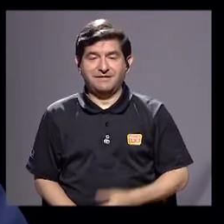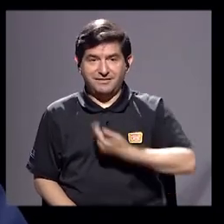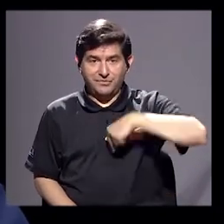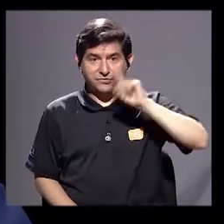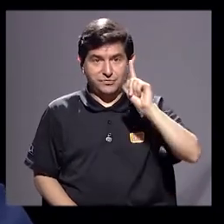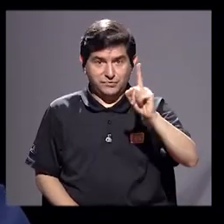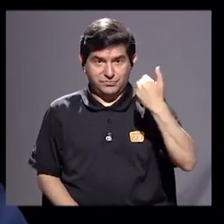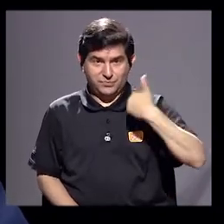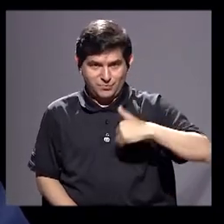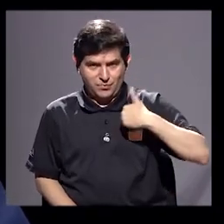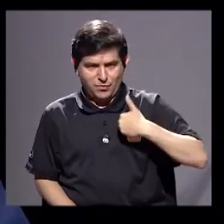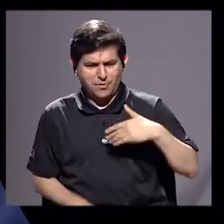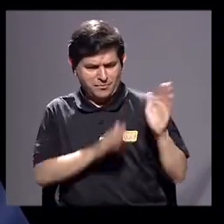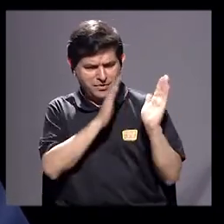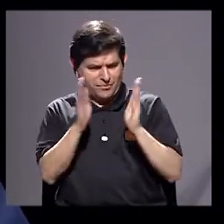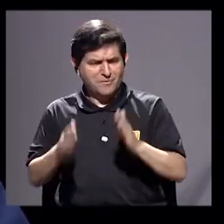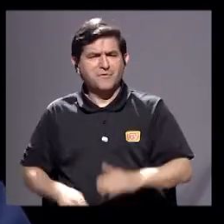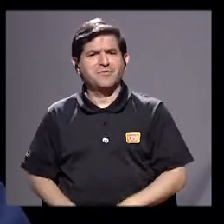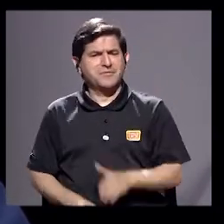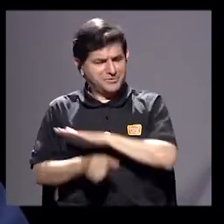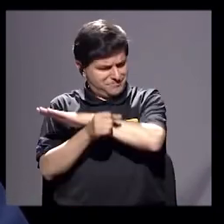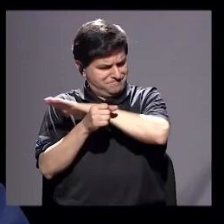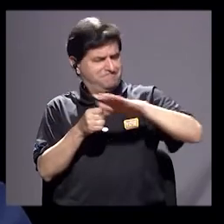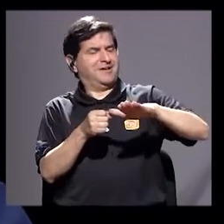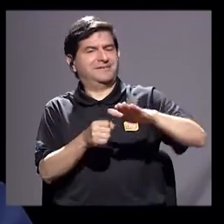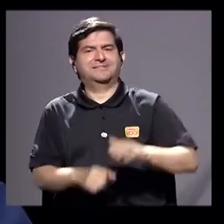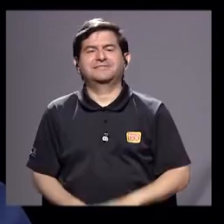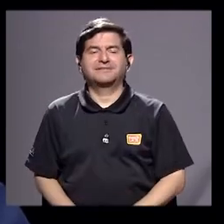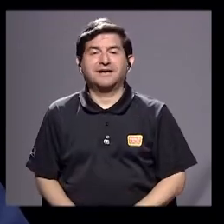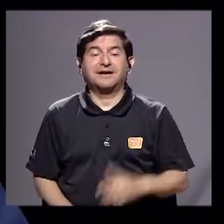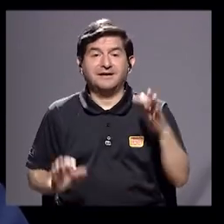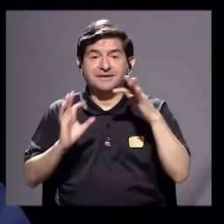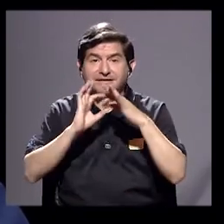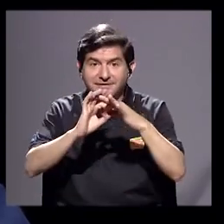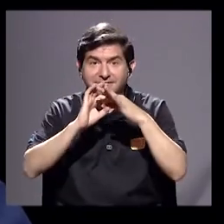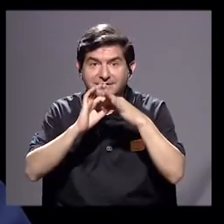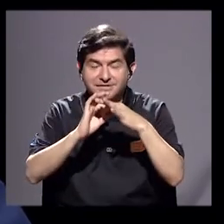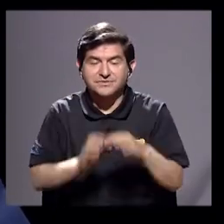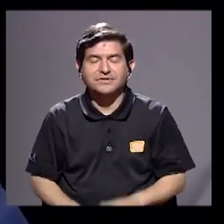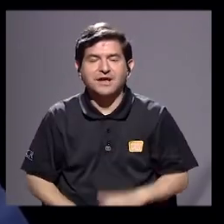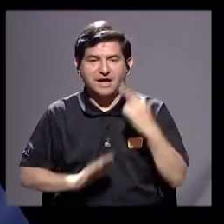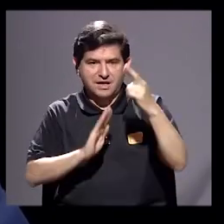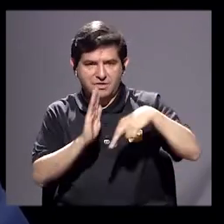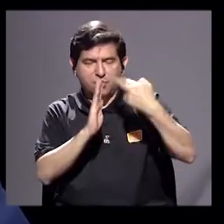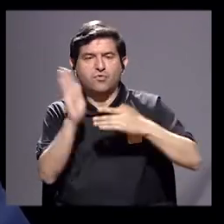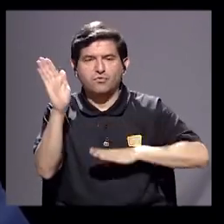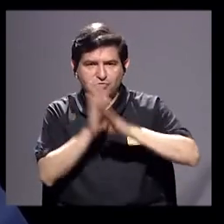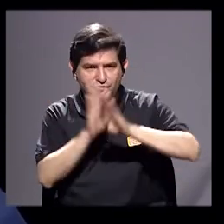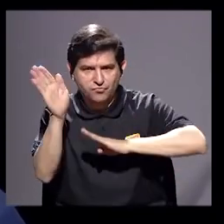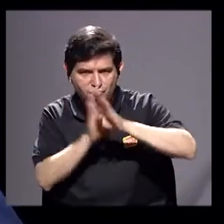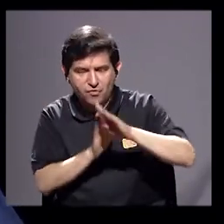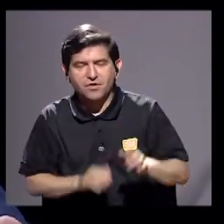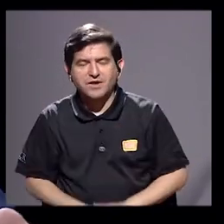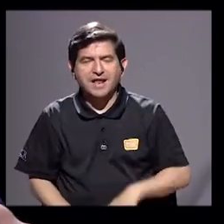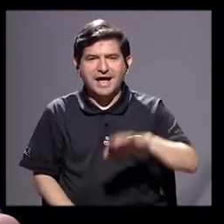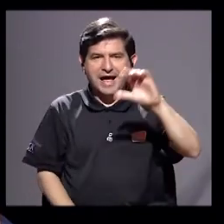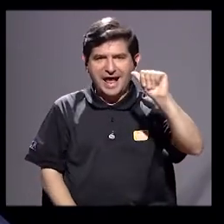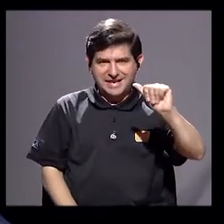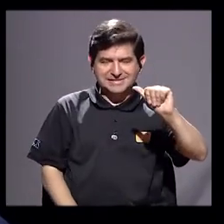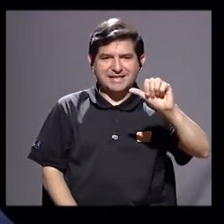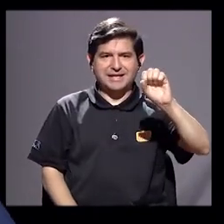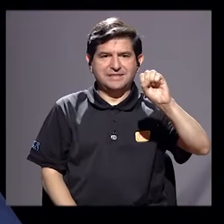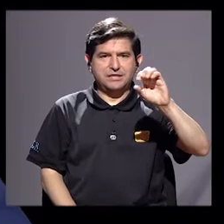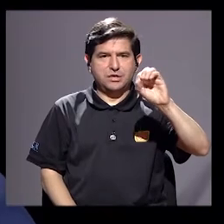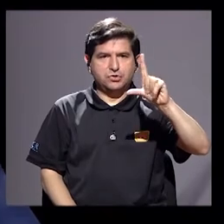hombre con una formación muy muy integral casualmente a propósito del papel que desarrolla es don alexander solís